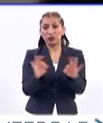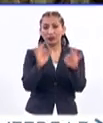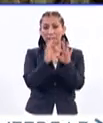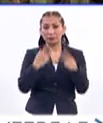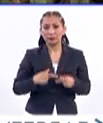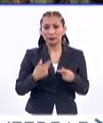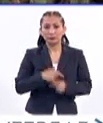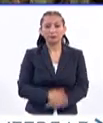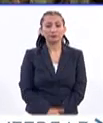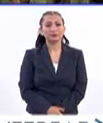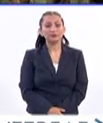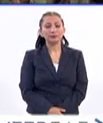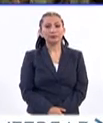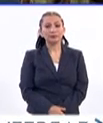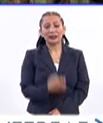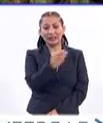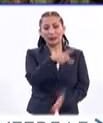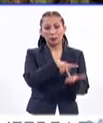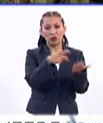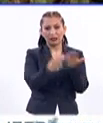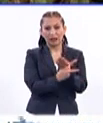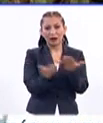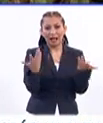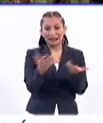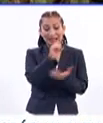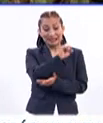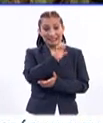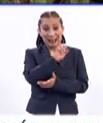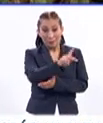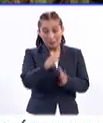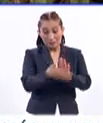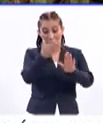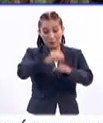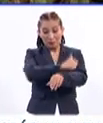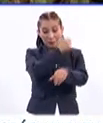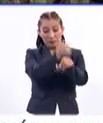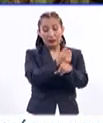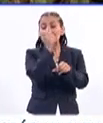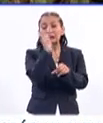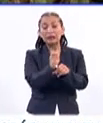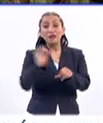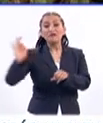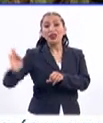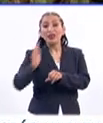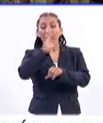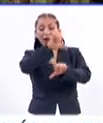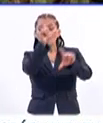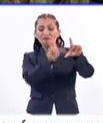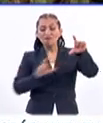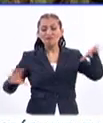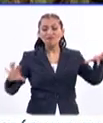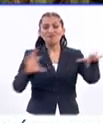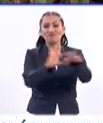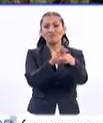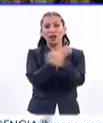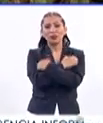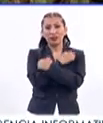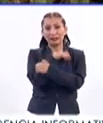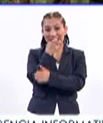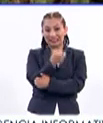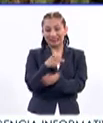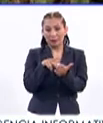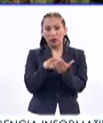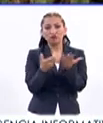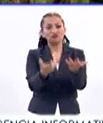representantes. El proyecto de la creación de la SEP es federalizar la educación, que era un